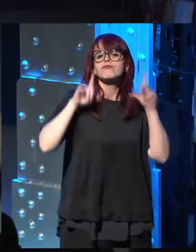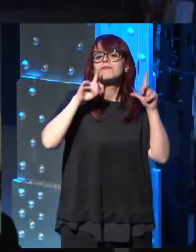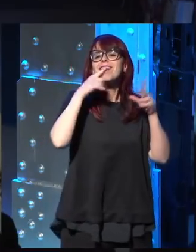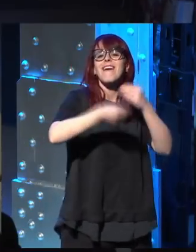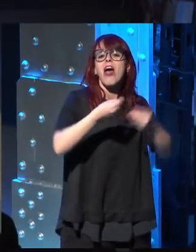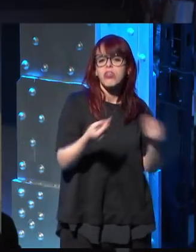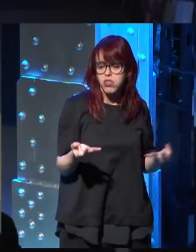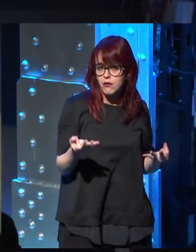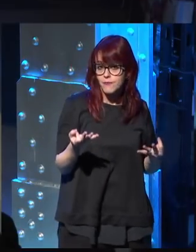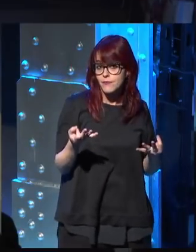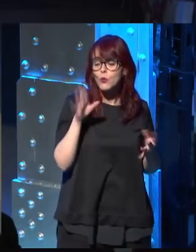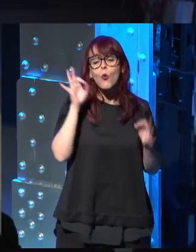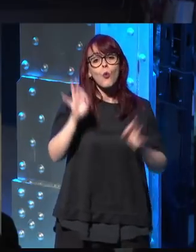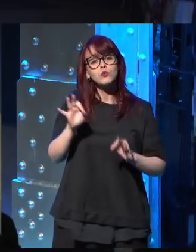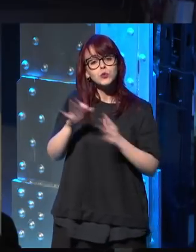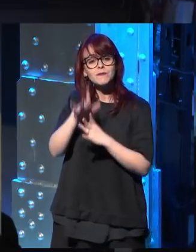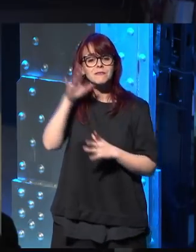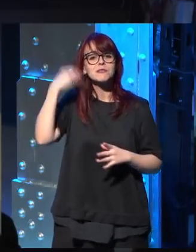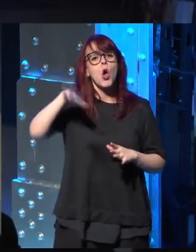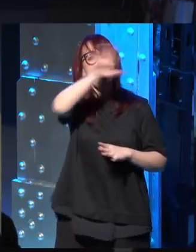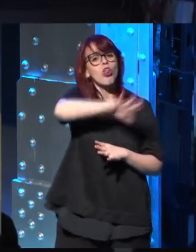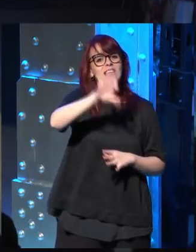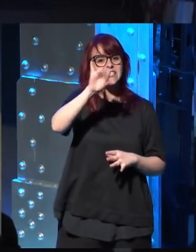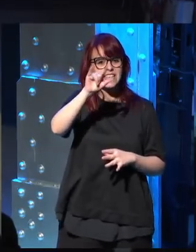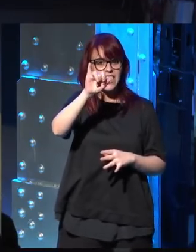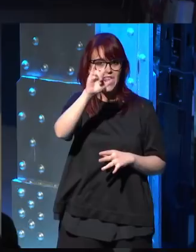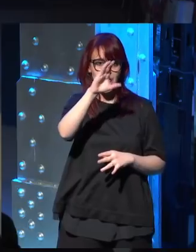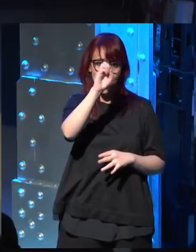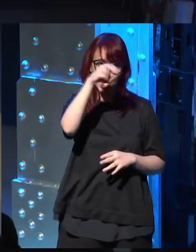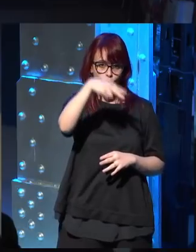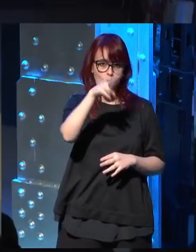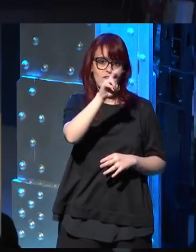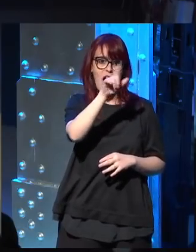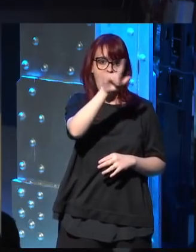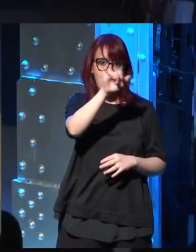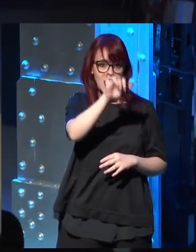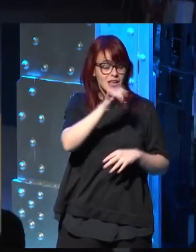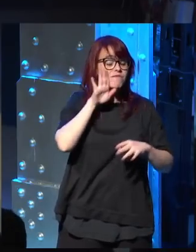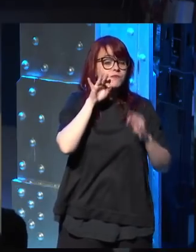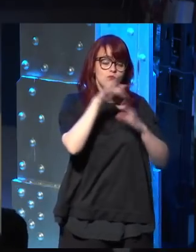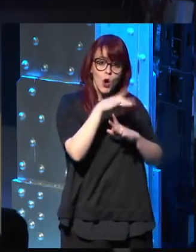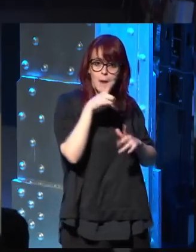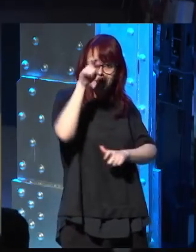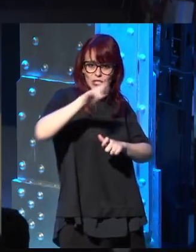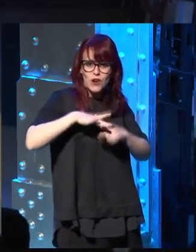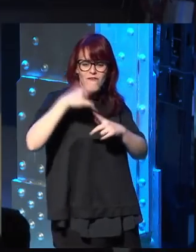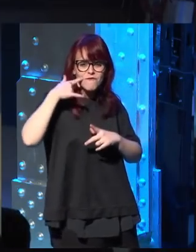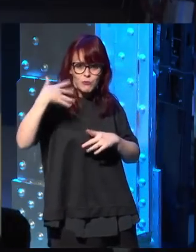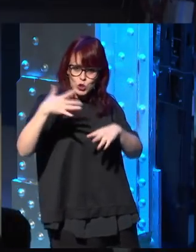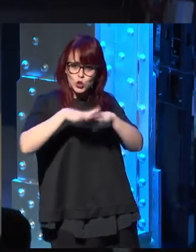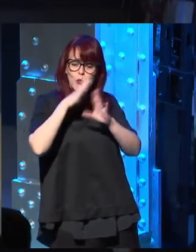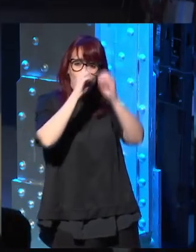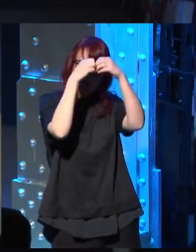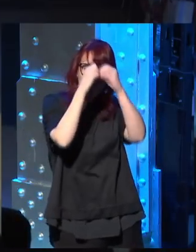leí que en Silicon Valley, las escuelas a las que llevan a sus hijos los grandes gurús de Google y todo